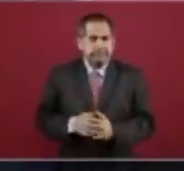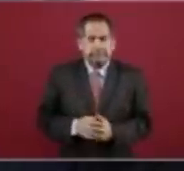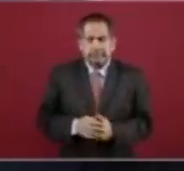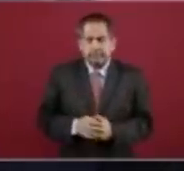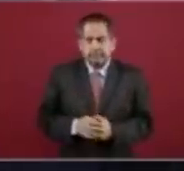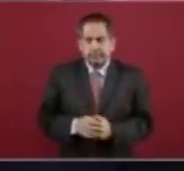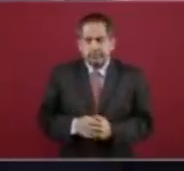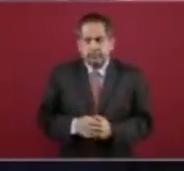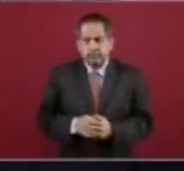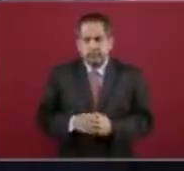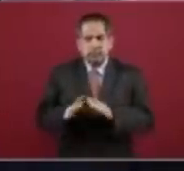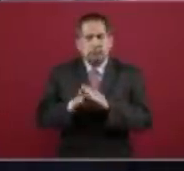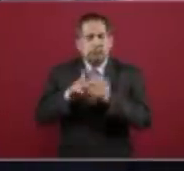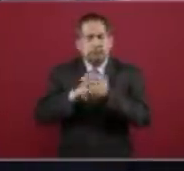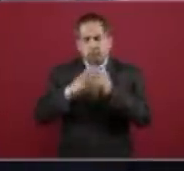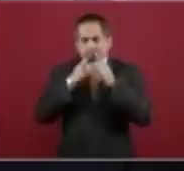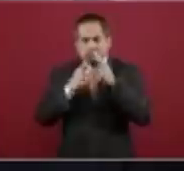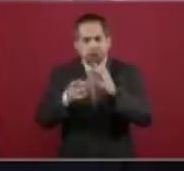del dato